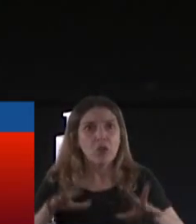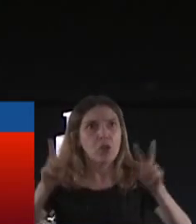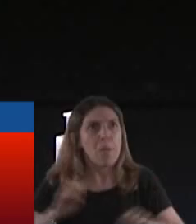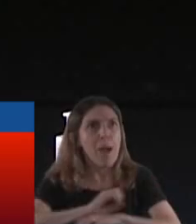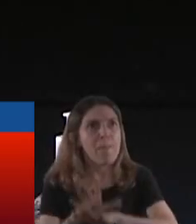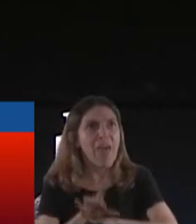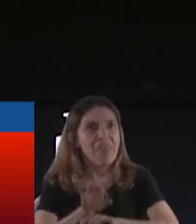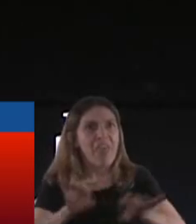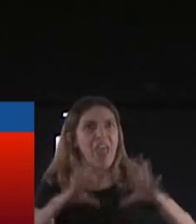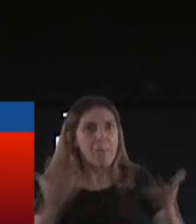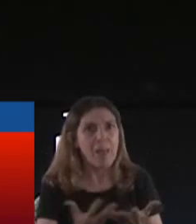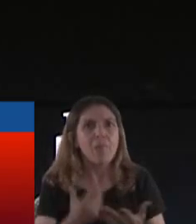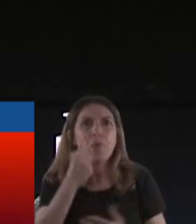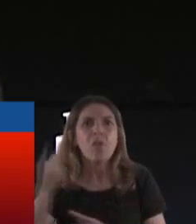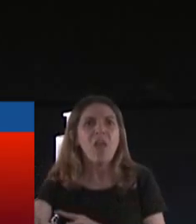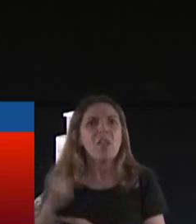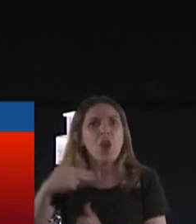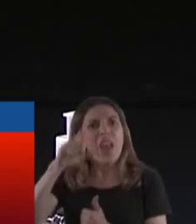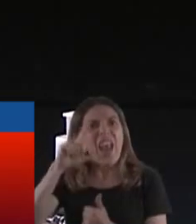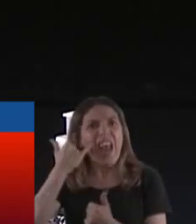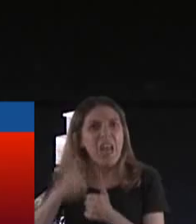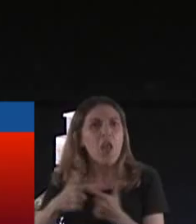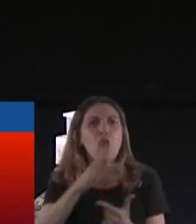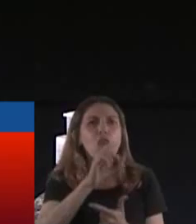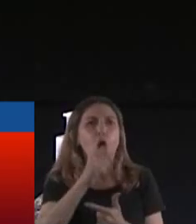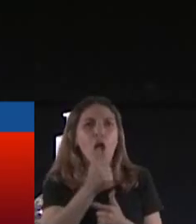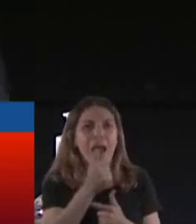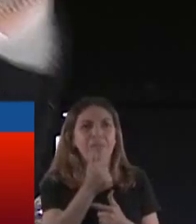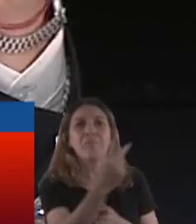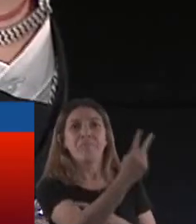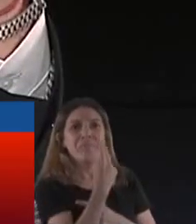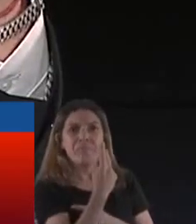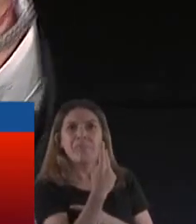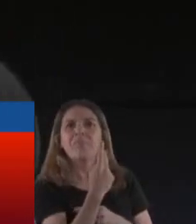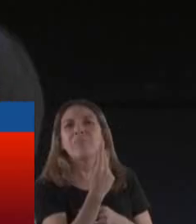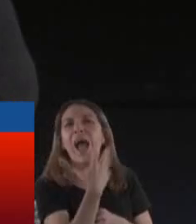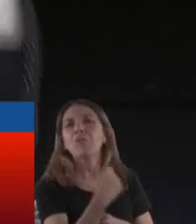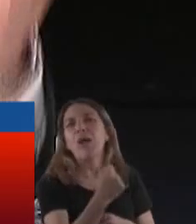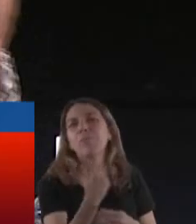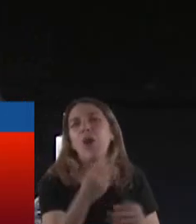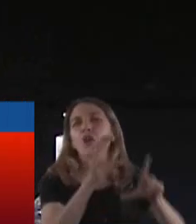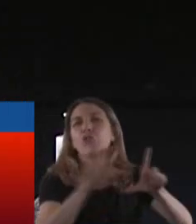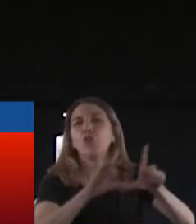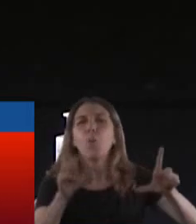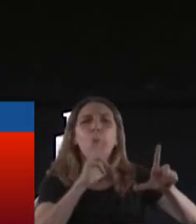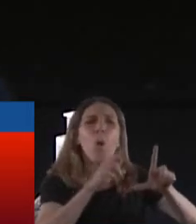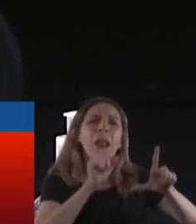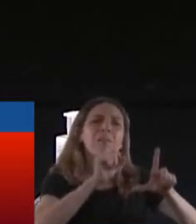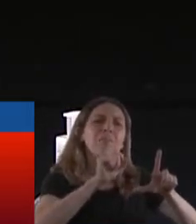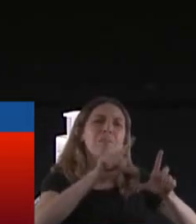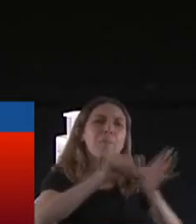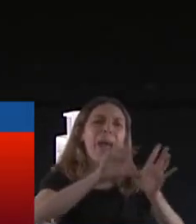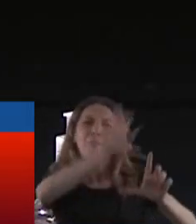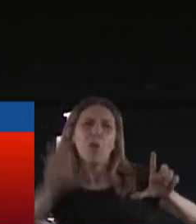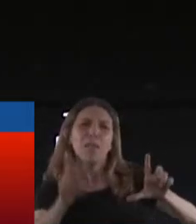mucho, que un día vinieron Nelly y Dora y me vinieron a buscar porque había un Zoom con un montón de mujeres de todo el país. Y